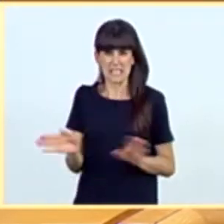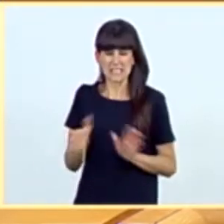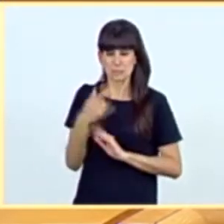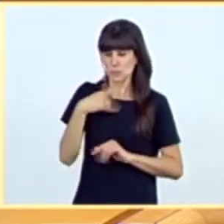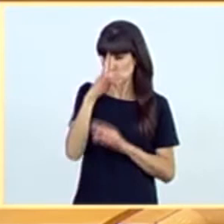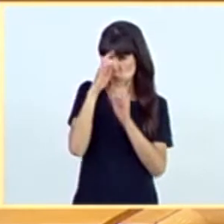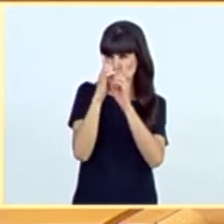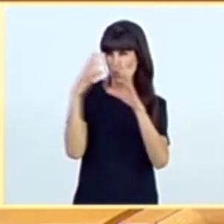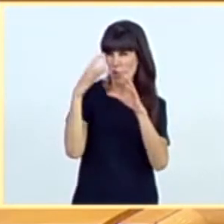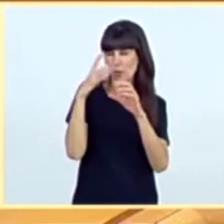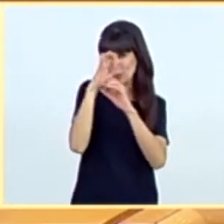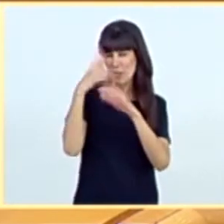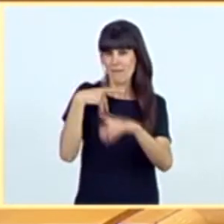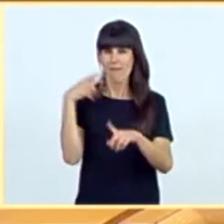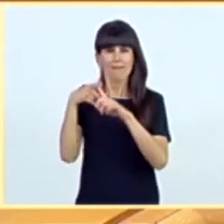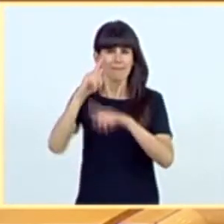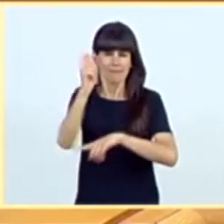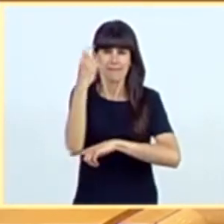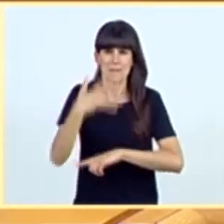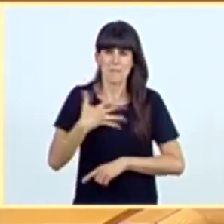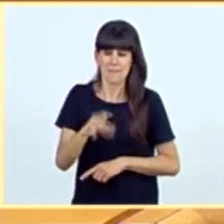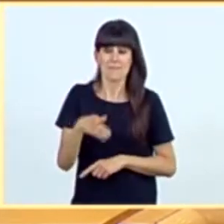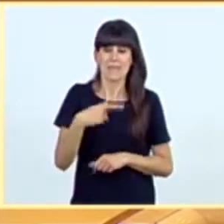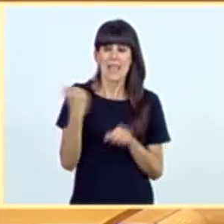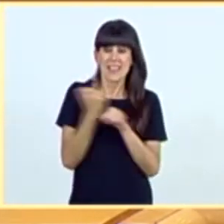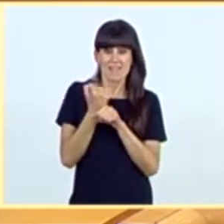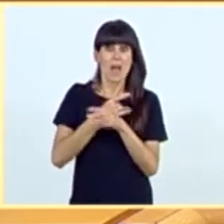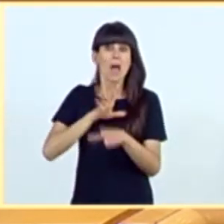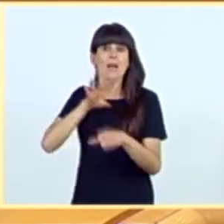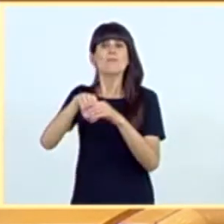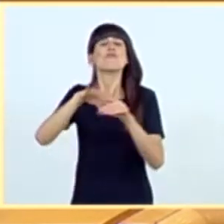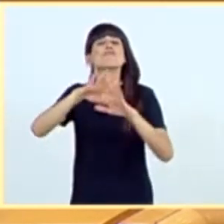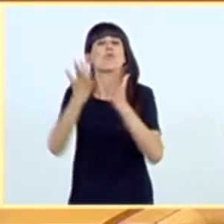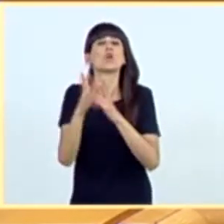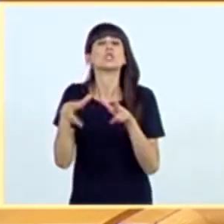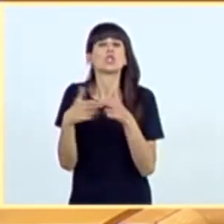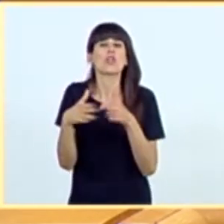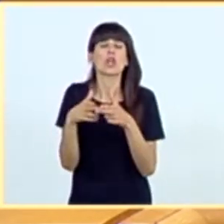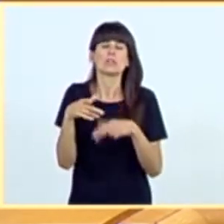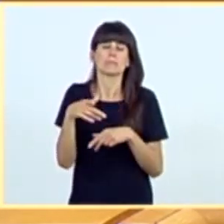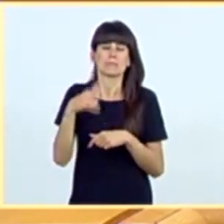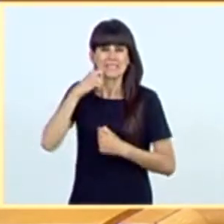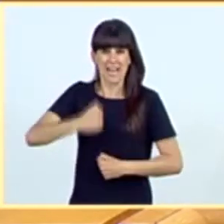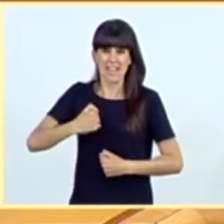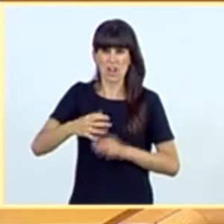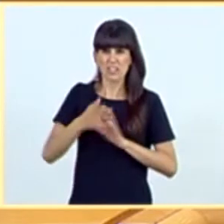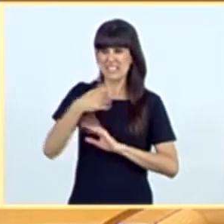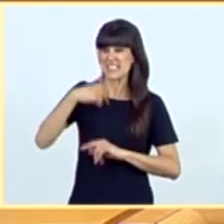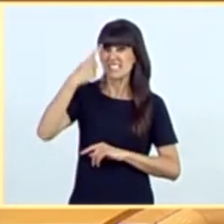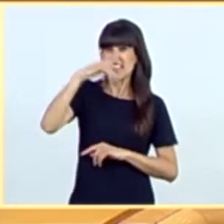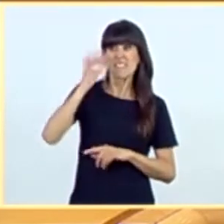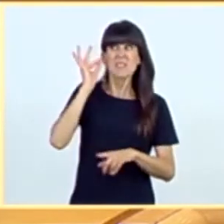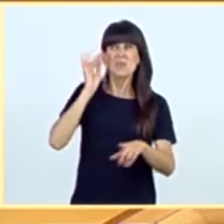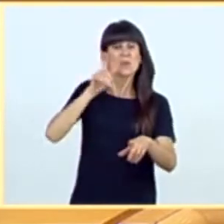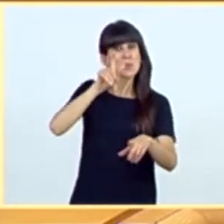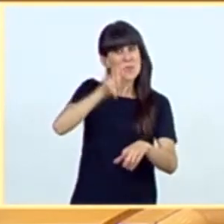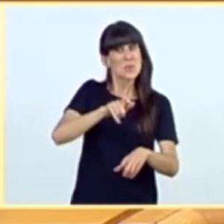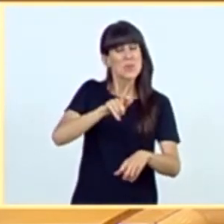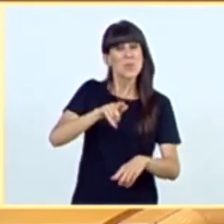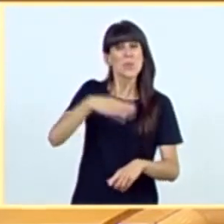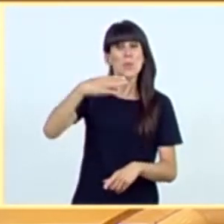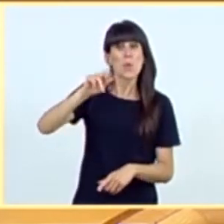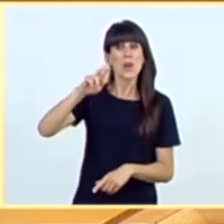sueño se consiga, que es trabajar en el mundo sociosanitario, tener mi propia empresa. ¿Sabe en lo que pensaba la señora Burgueño que